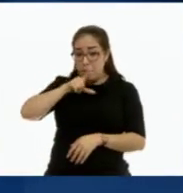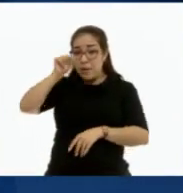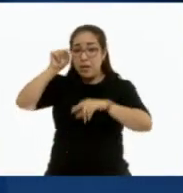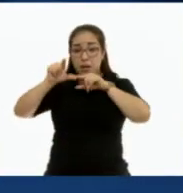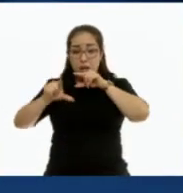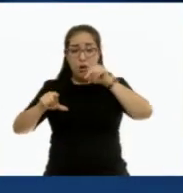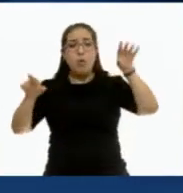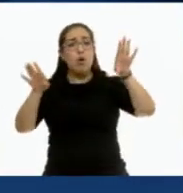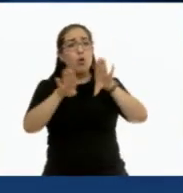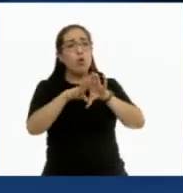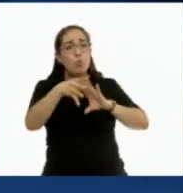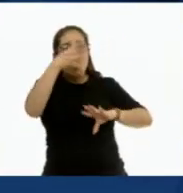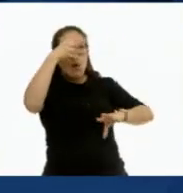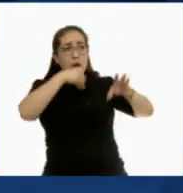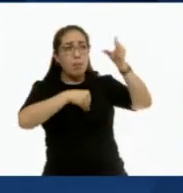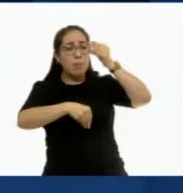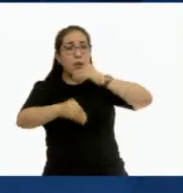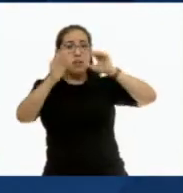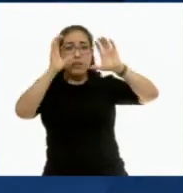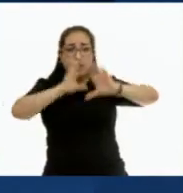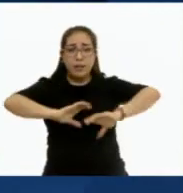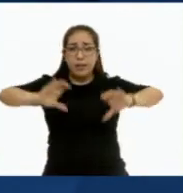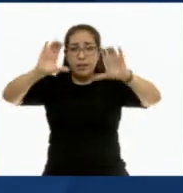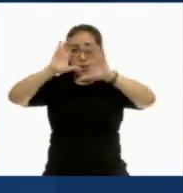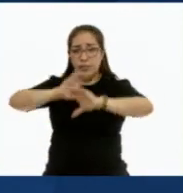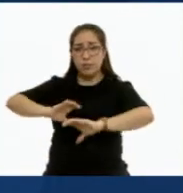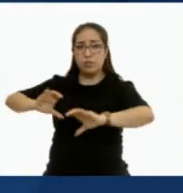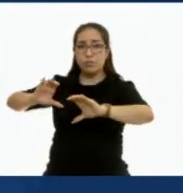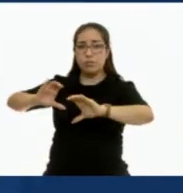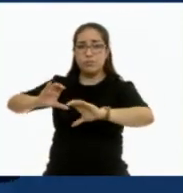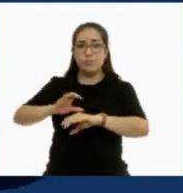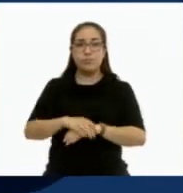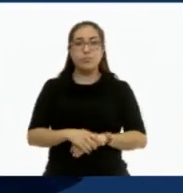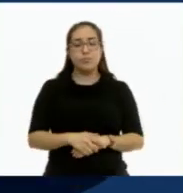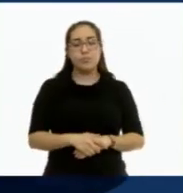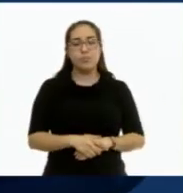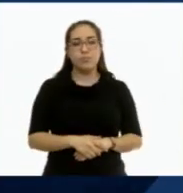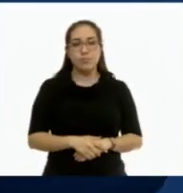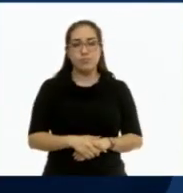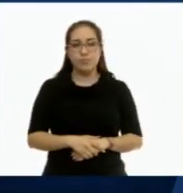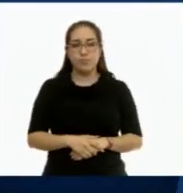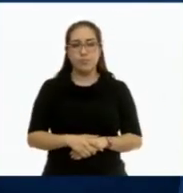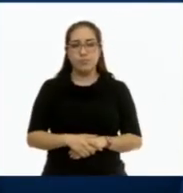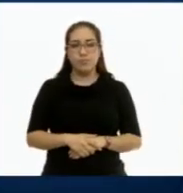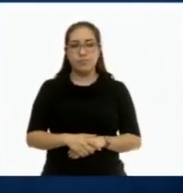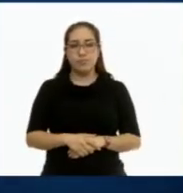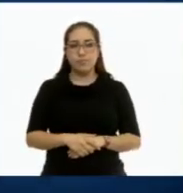¿Si las moscas fabrican miel, ofenderán a las abejas?